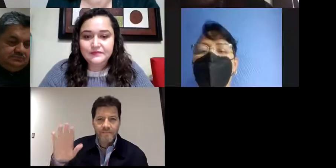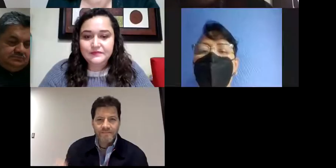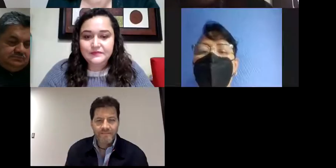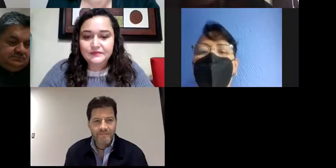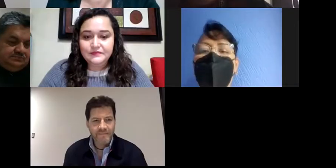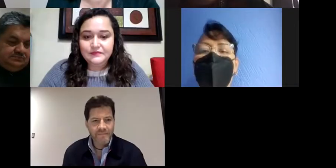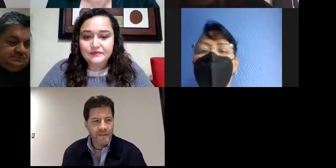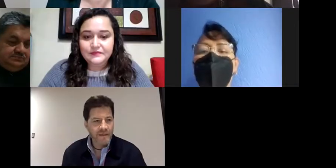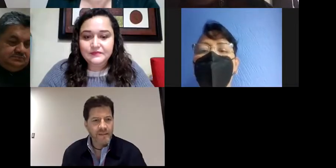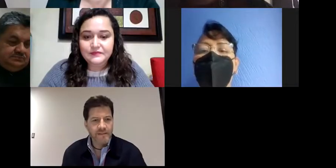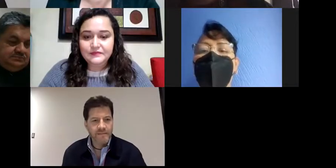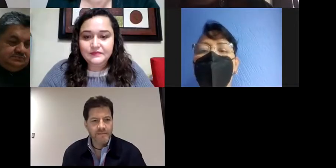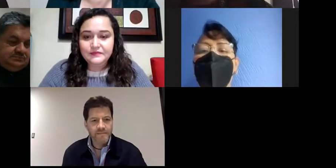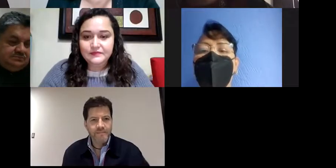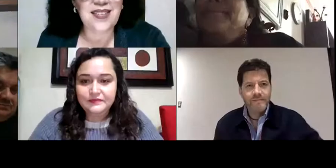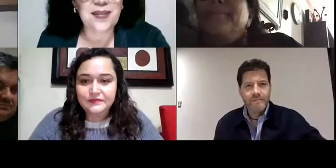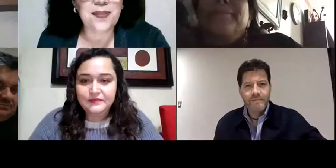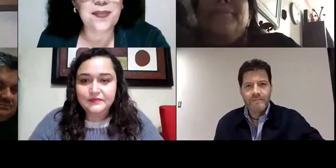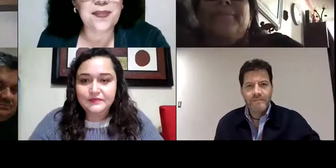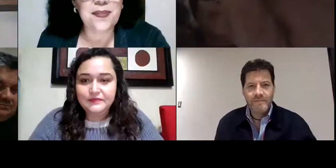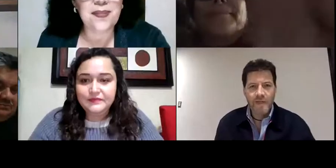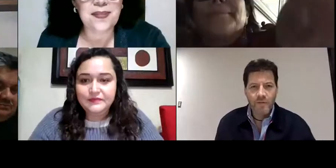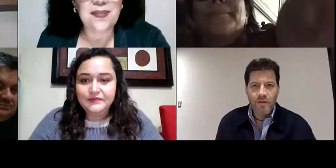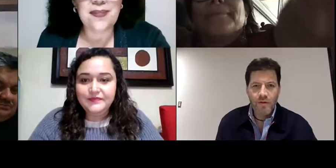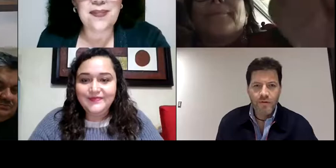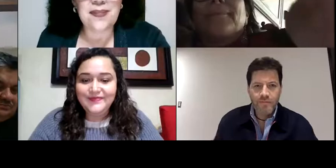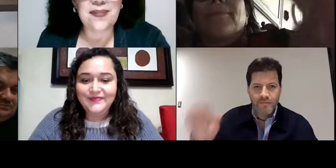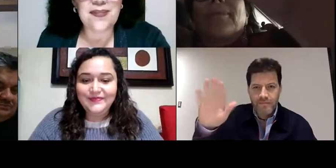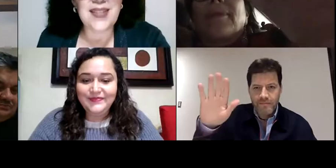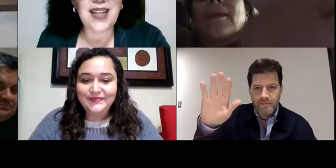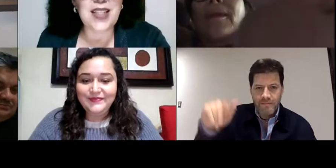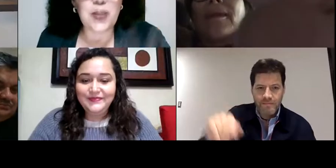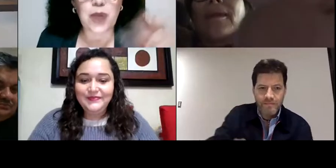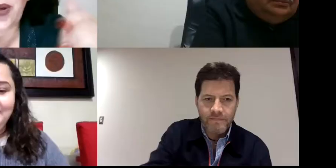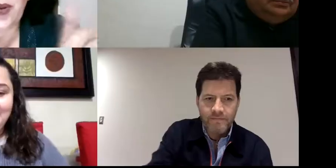Lupita. Gracias. Saludos, hasta luego. Hasta